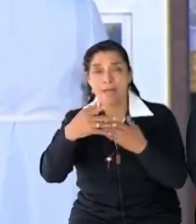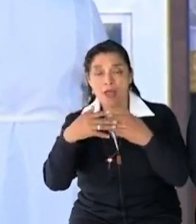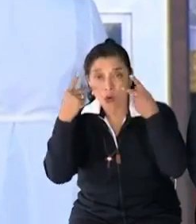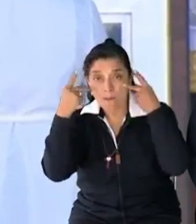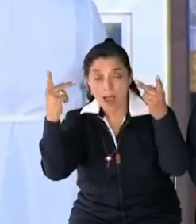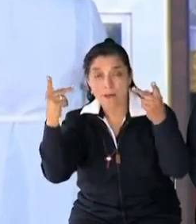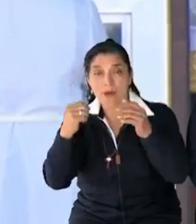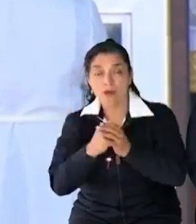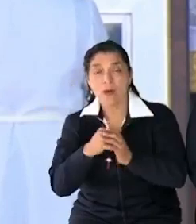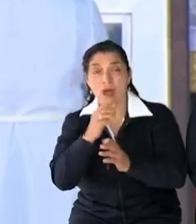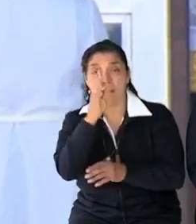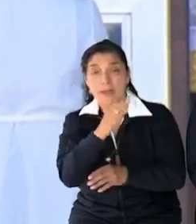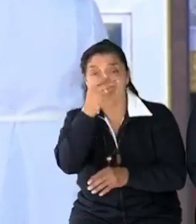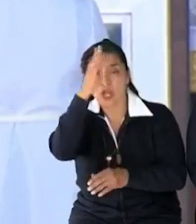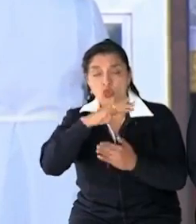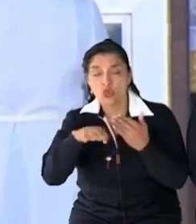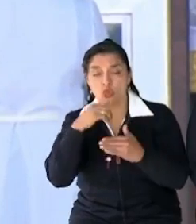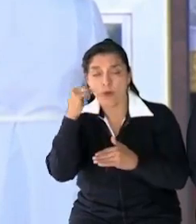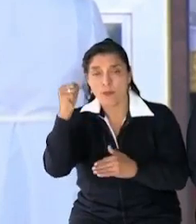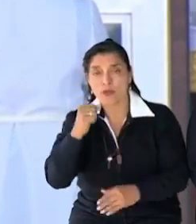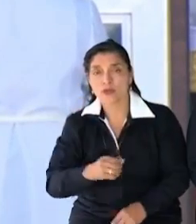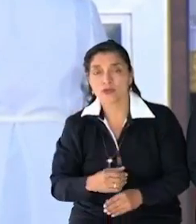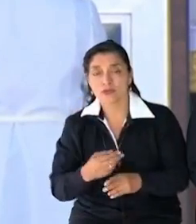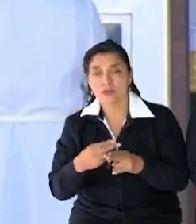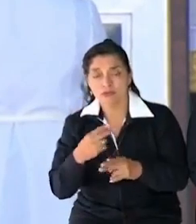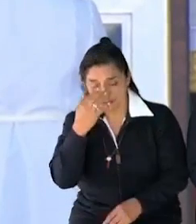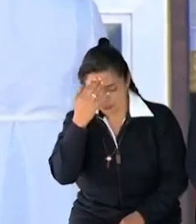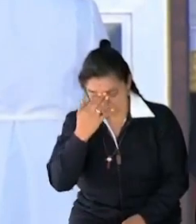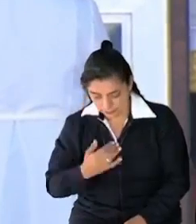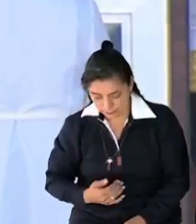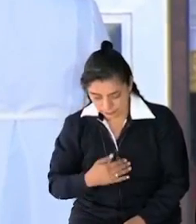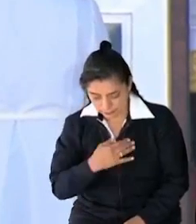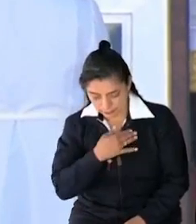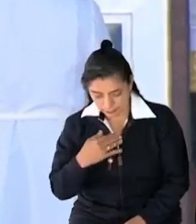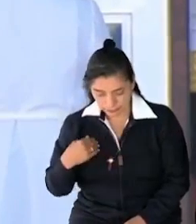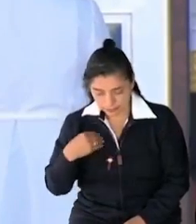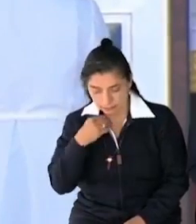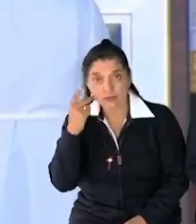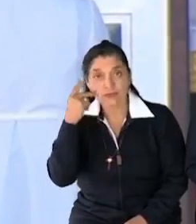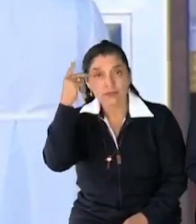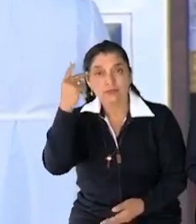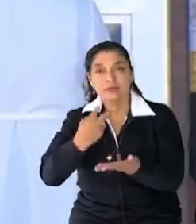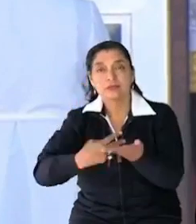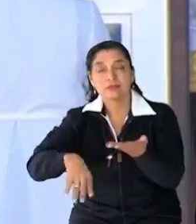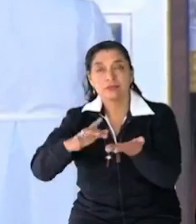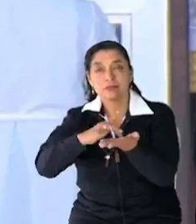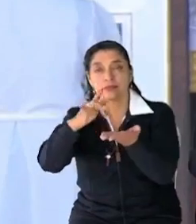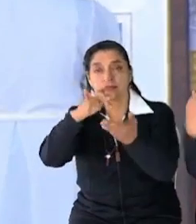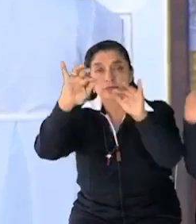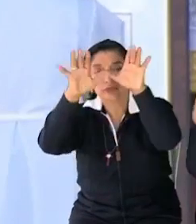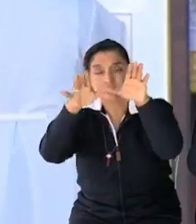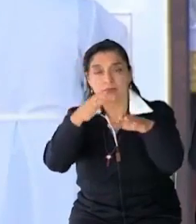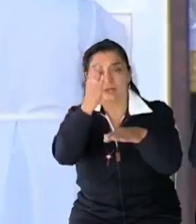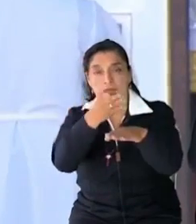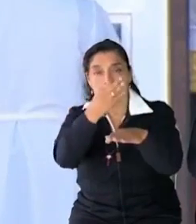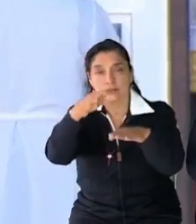Pablo, nos bendiga Dios Todopoderoso, Padre, Hijo y Espíritu Santo.